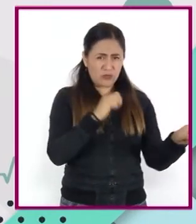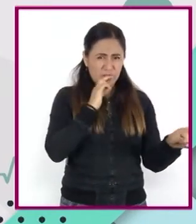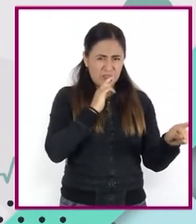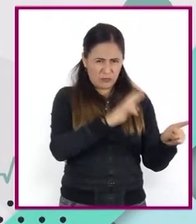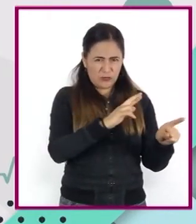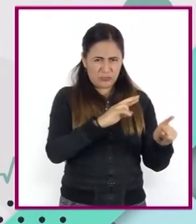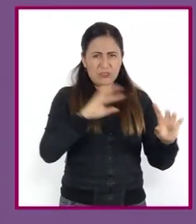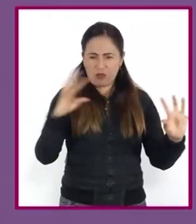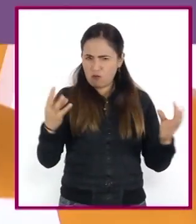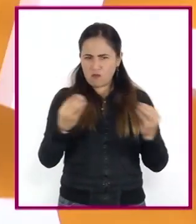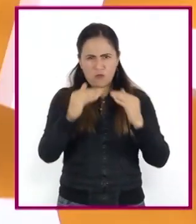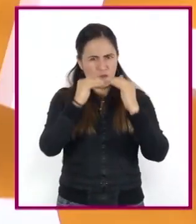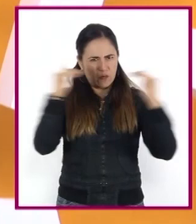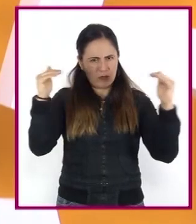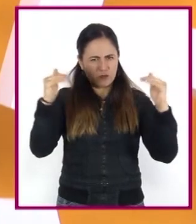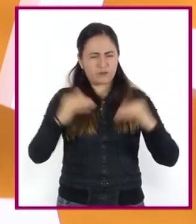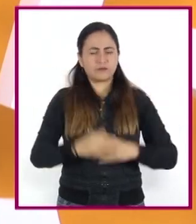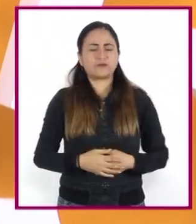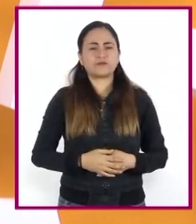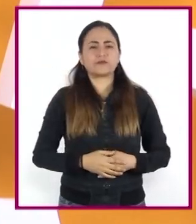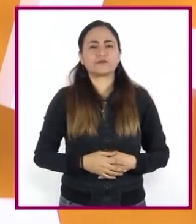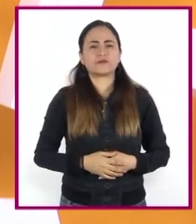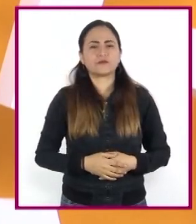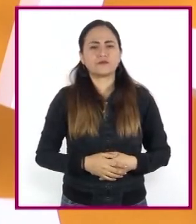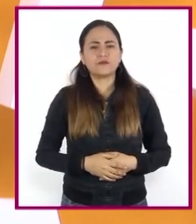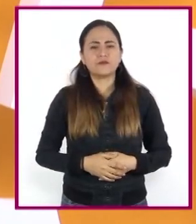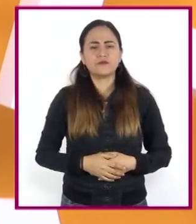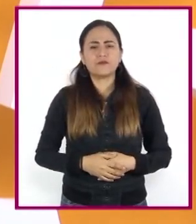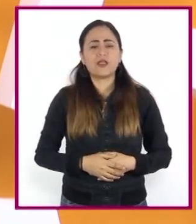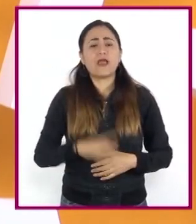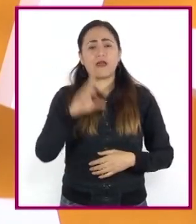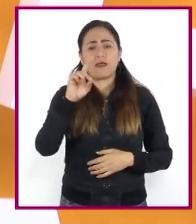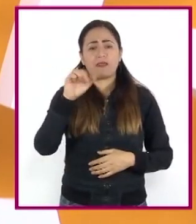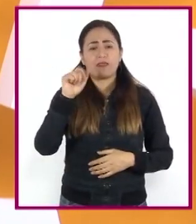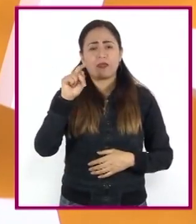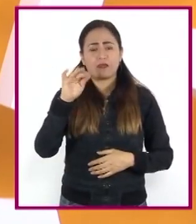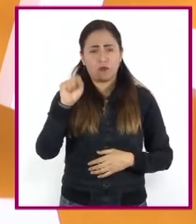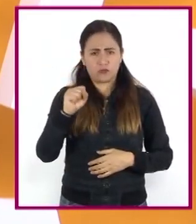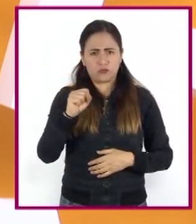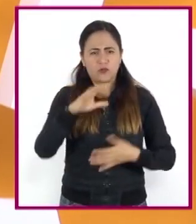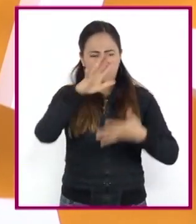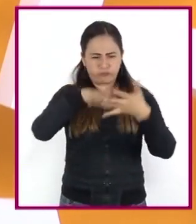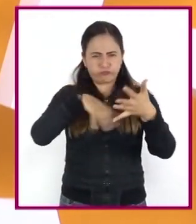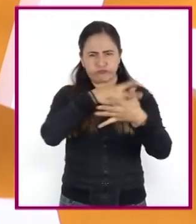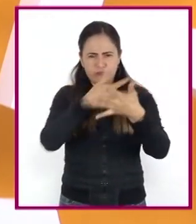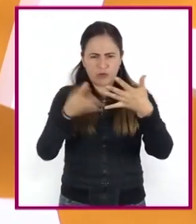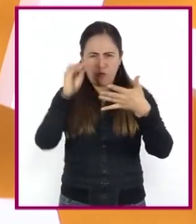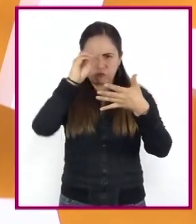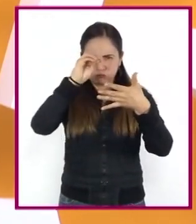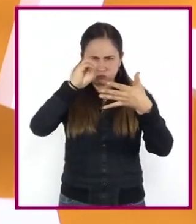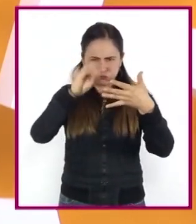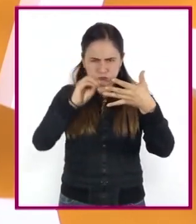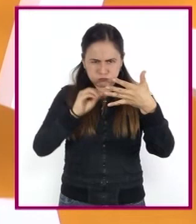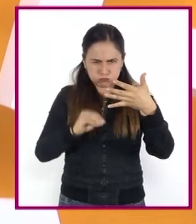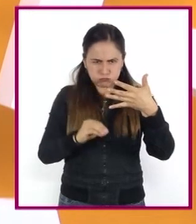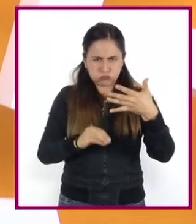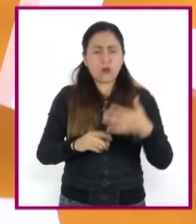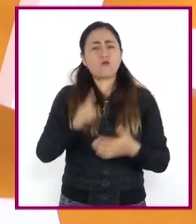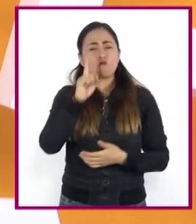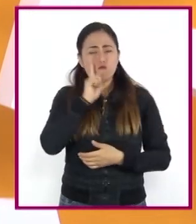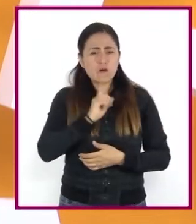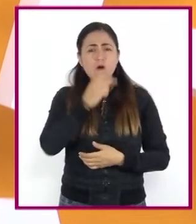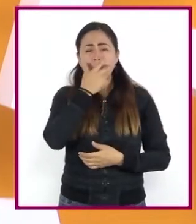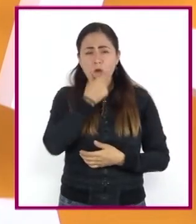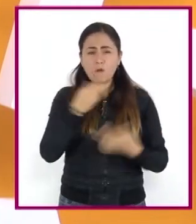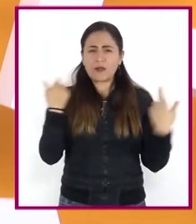respondieron la encuesta en línea. Una vez organizados los datos en las tablas de frecuencia, las y los docentes